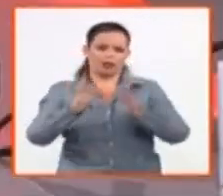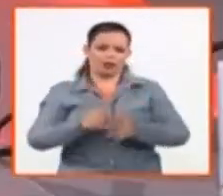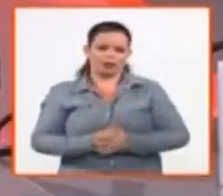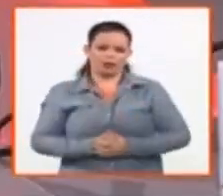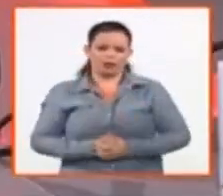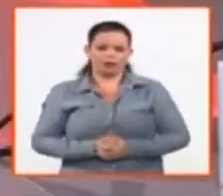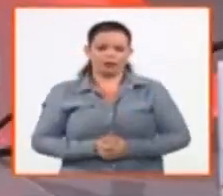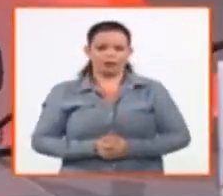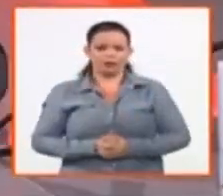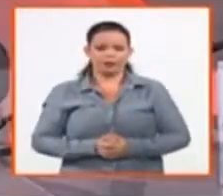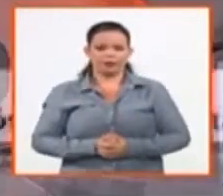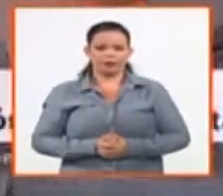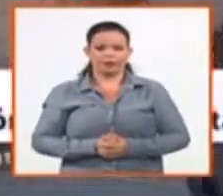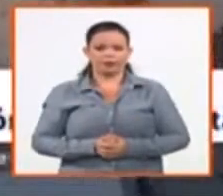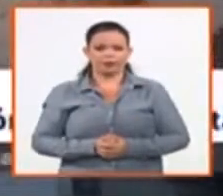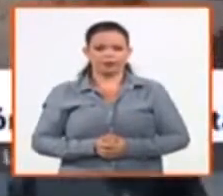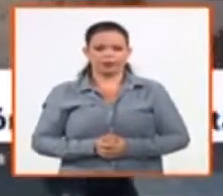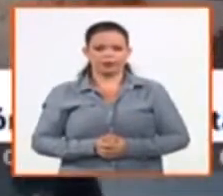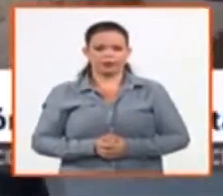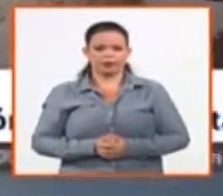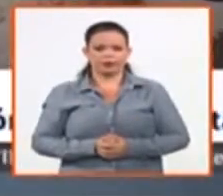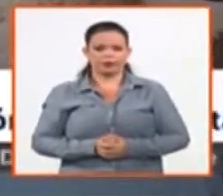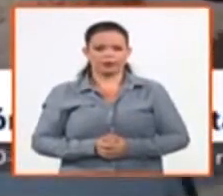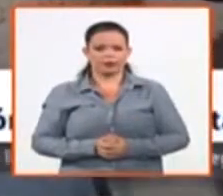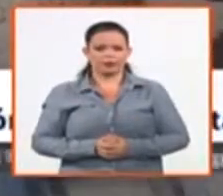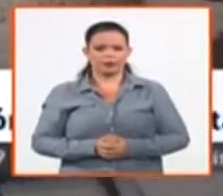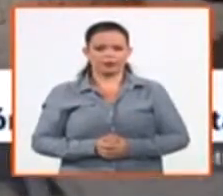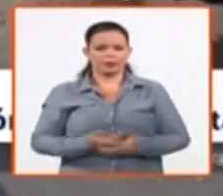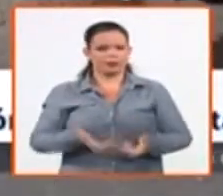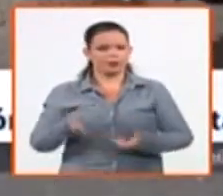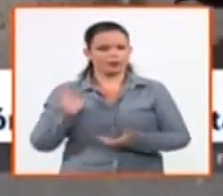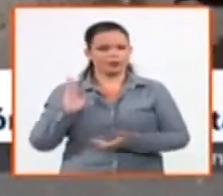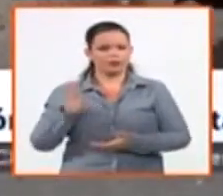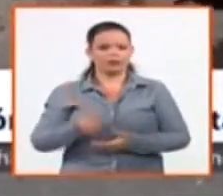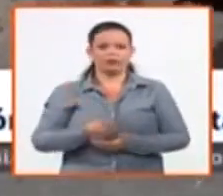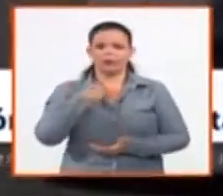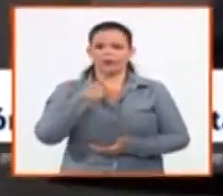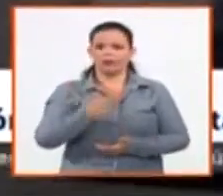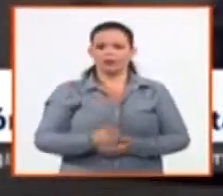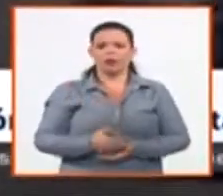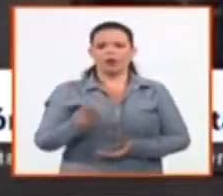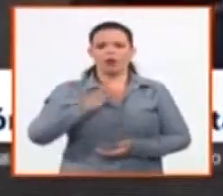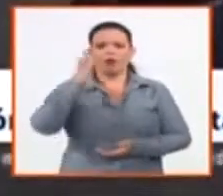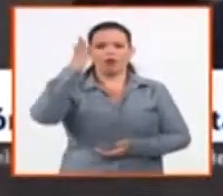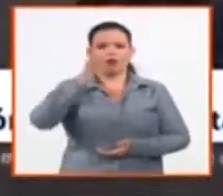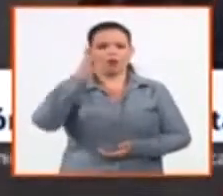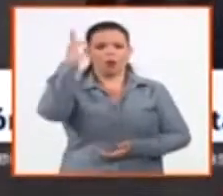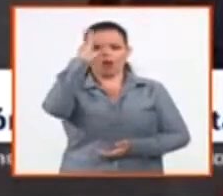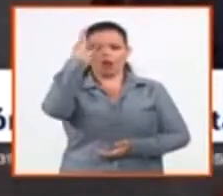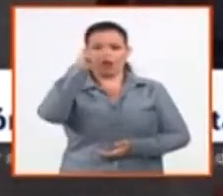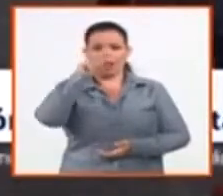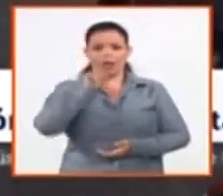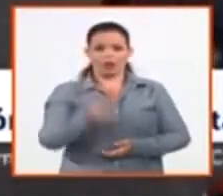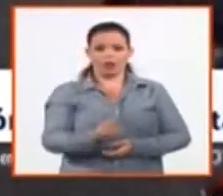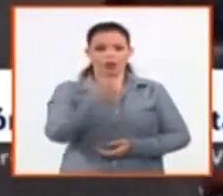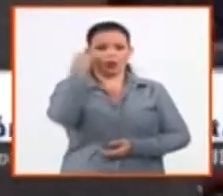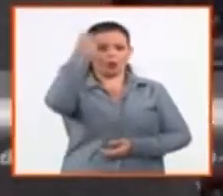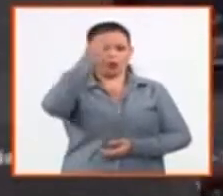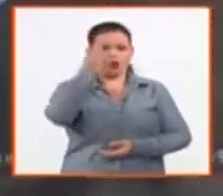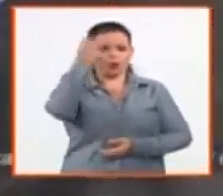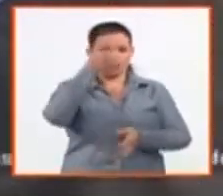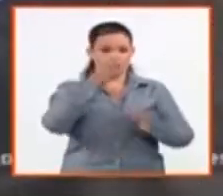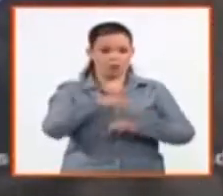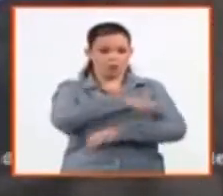Veamos. El futuro de Afganistán no es solo una cuestión que concierne al pueblo afgano, sino también los países vecinos con los que comparte